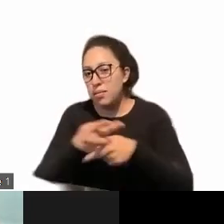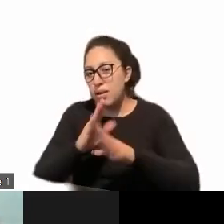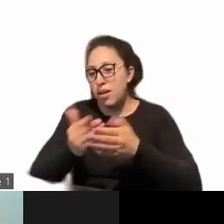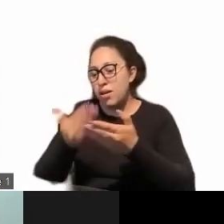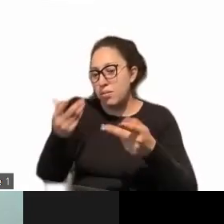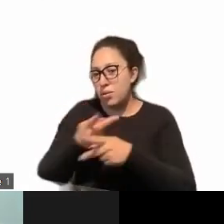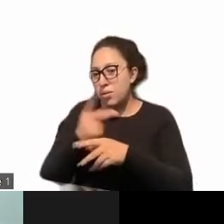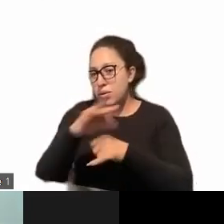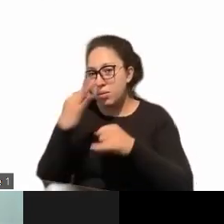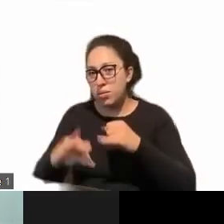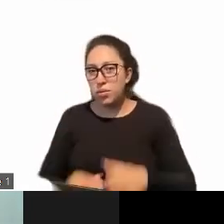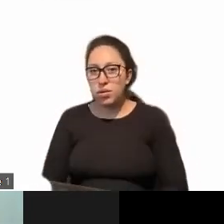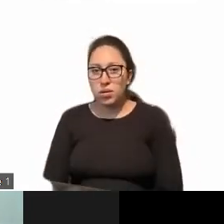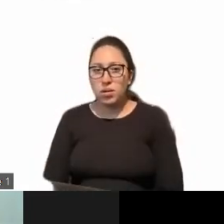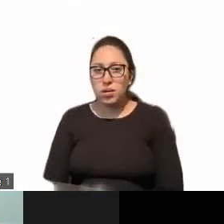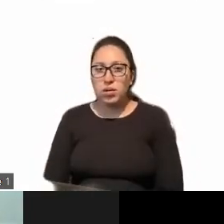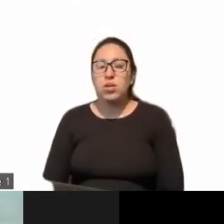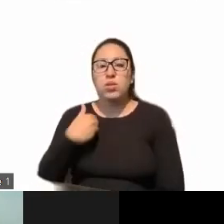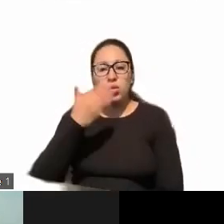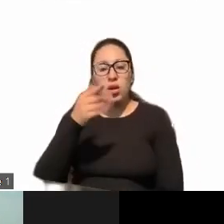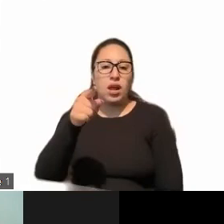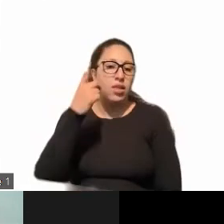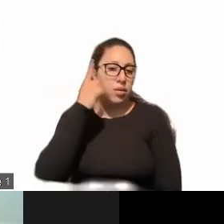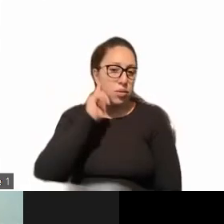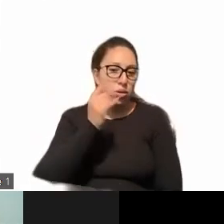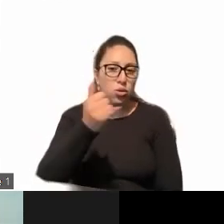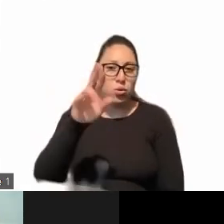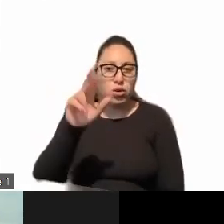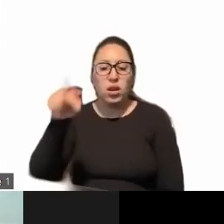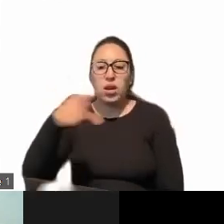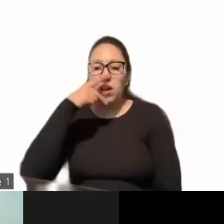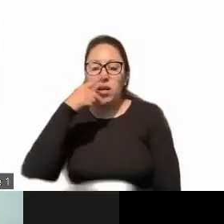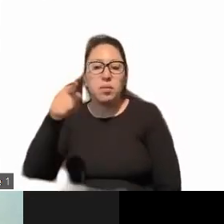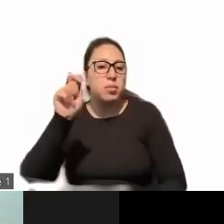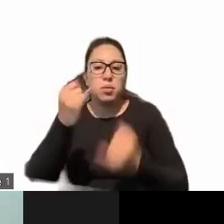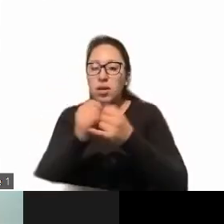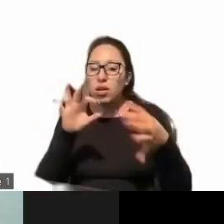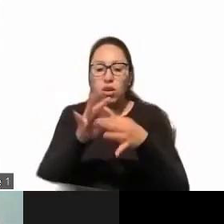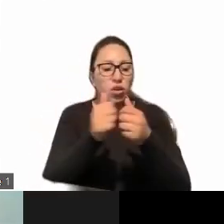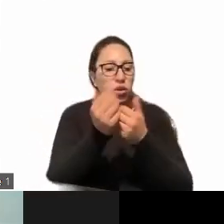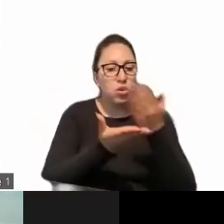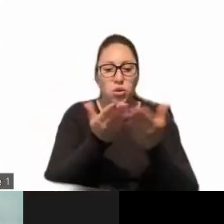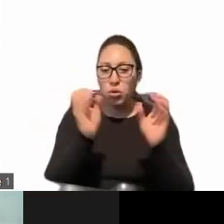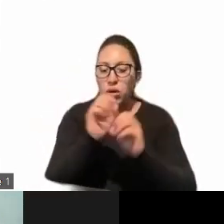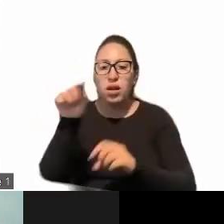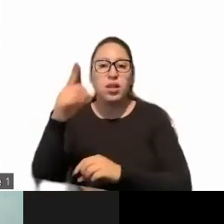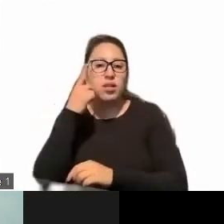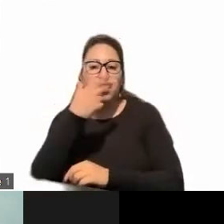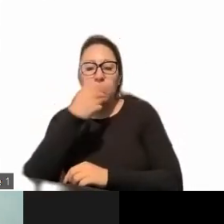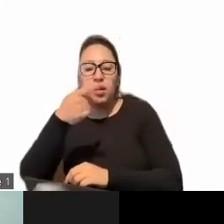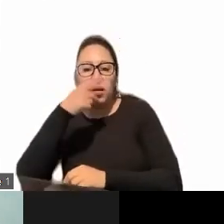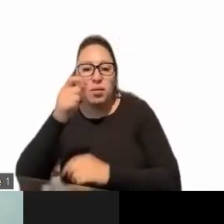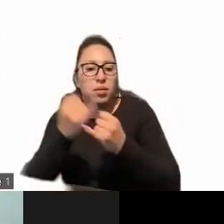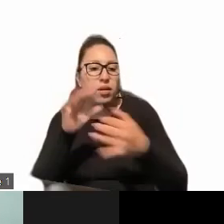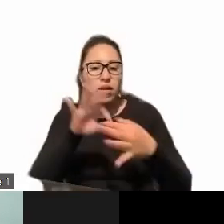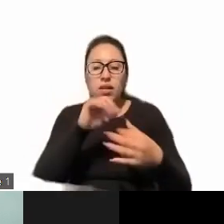cierra. Después habla la diputada Yuriri, tampoco tiene que ver con el dictamen, el diputado hizo un comentario y tampoco tiene que ver con el